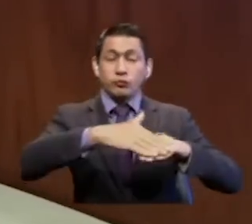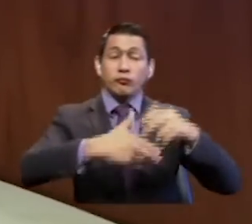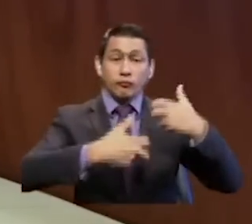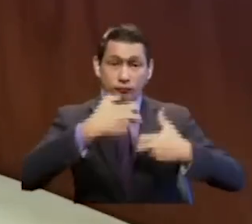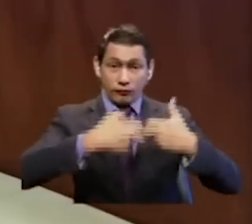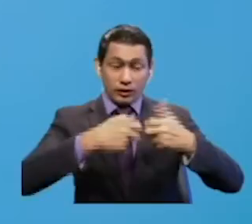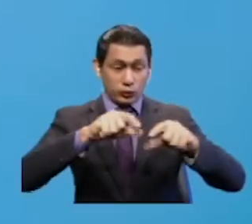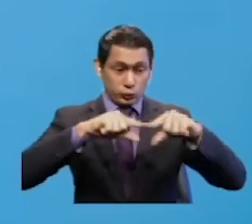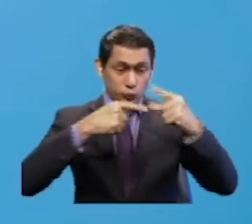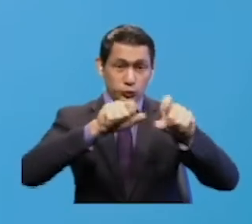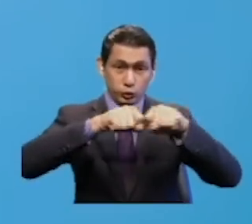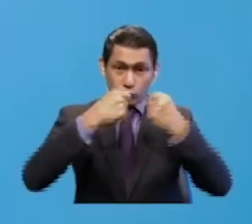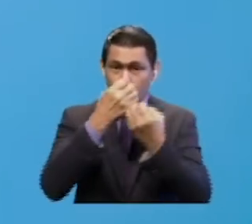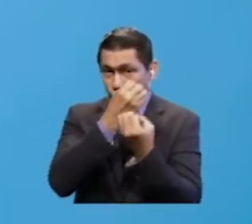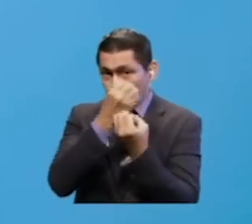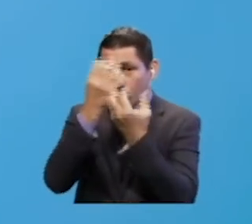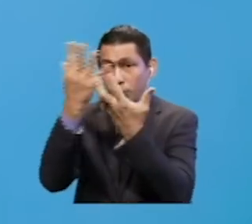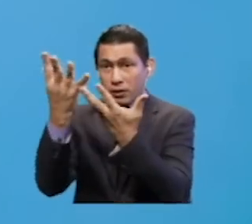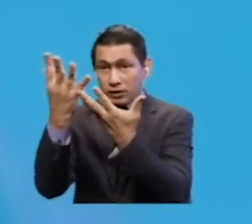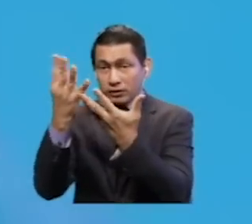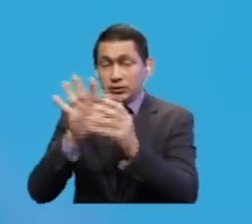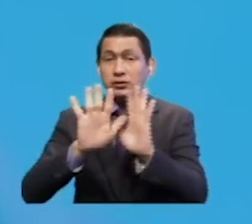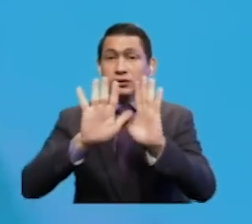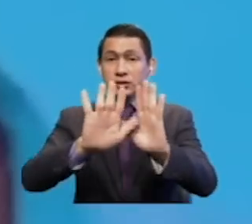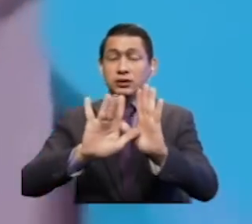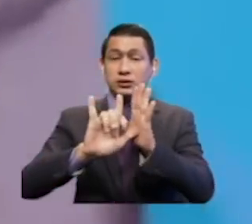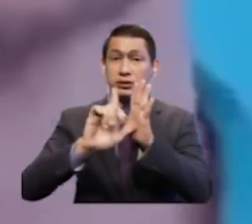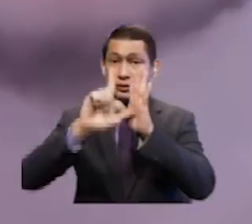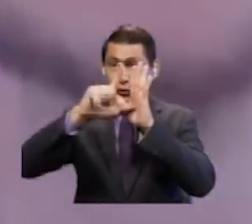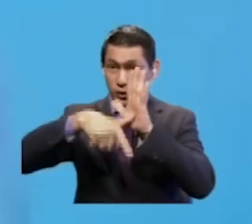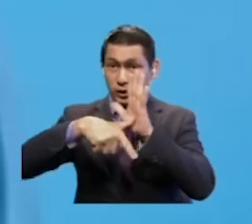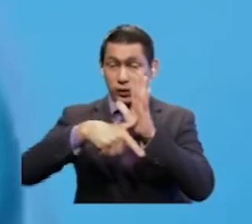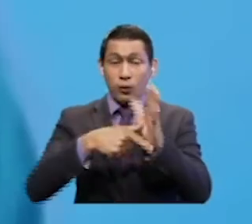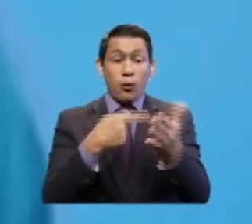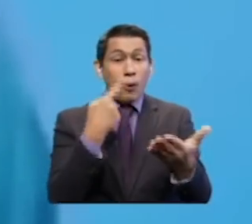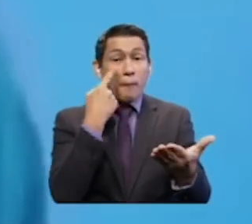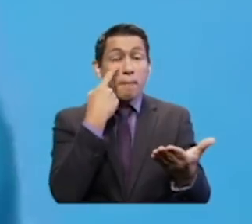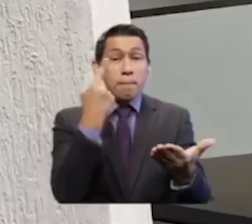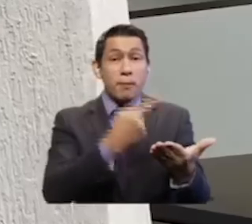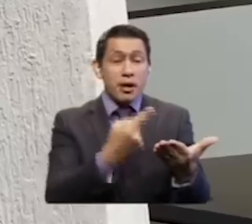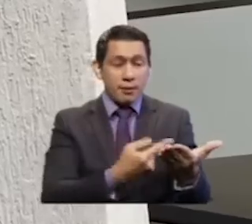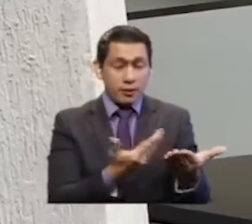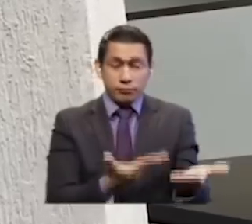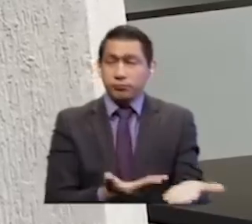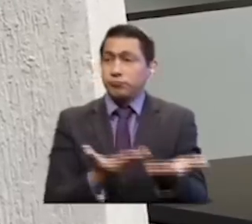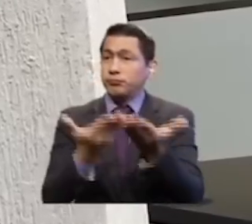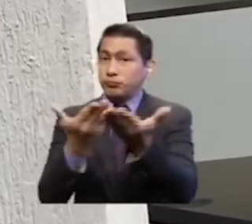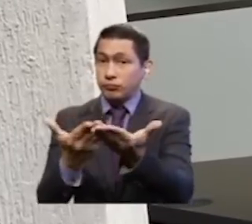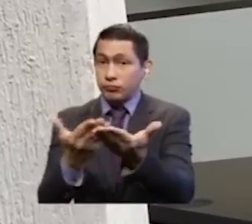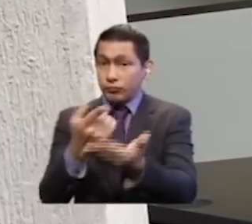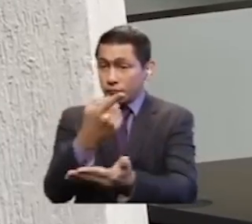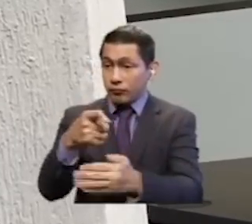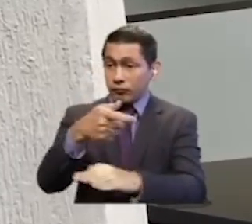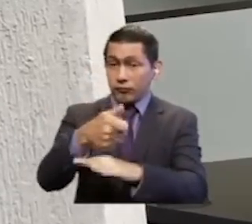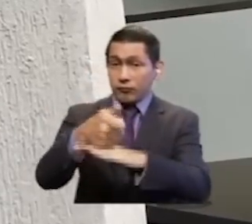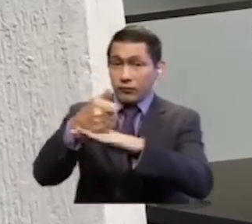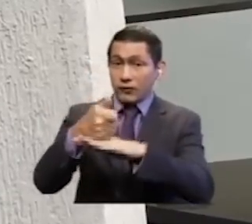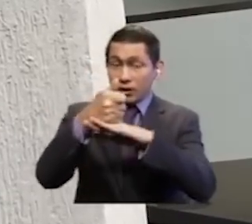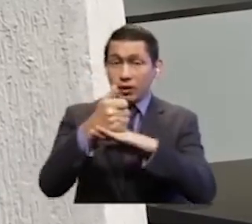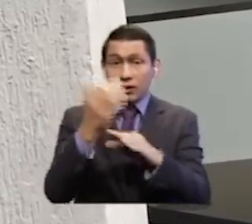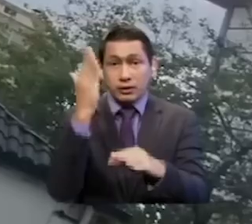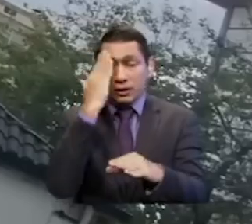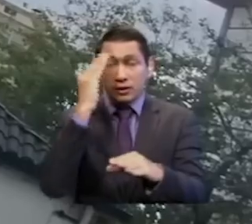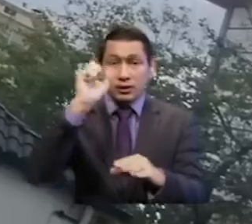conforman el organismo, en donde se podrá conocer, con argumentación de todos los magistrados, si se cometió o no una